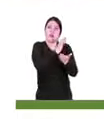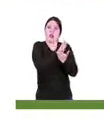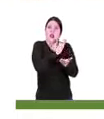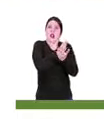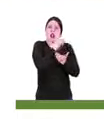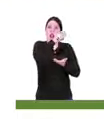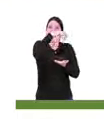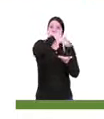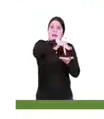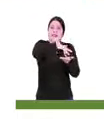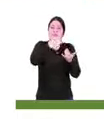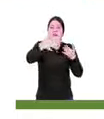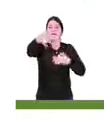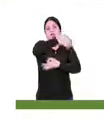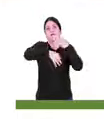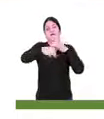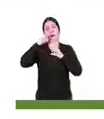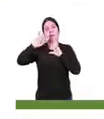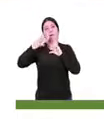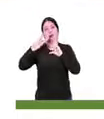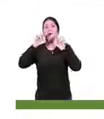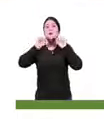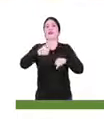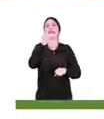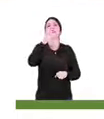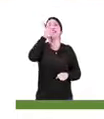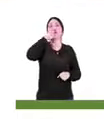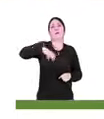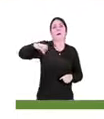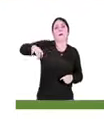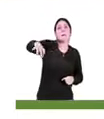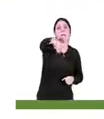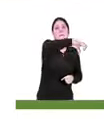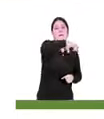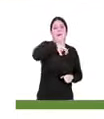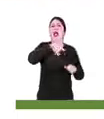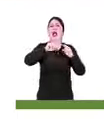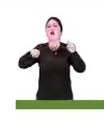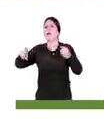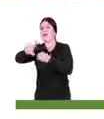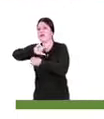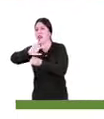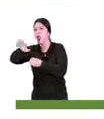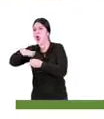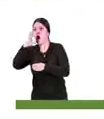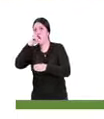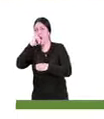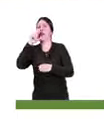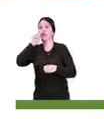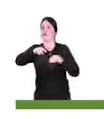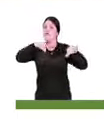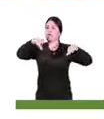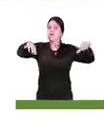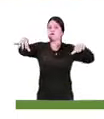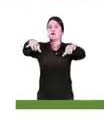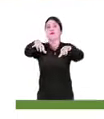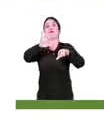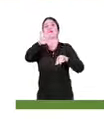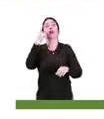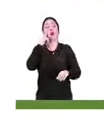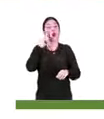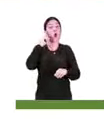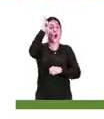Movilidad. Vamos a tener 19 puntos en la ciudad para poderlos hacer, vamos a llegar a localidades que antes no estábamos, y adicionalmente durante el siguiente año, en un periodo de